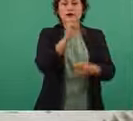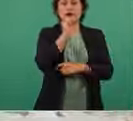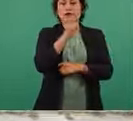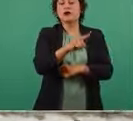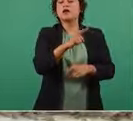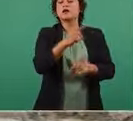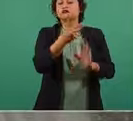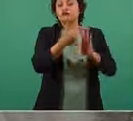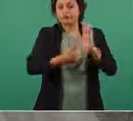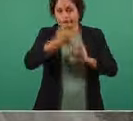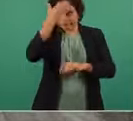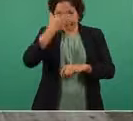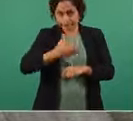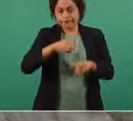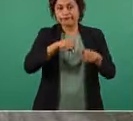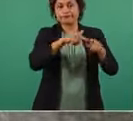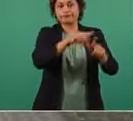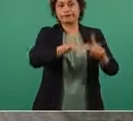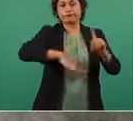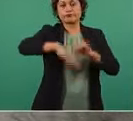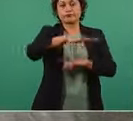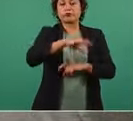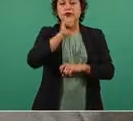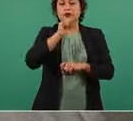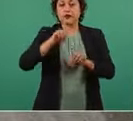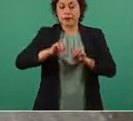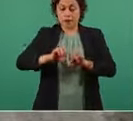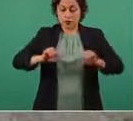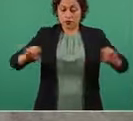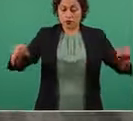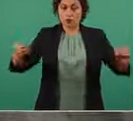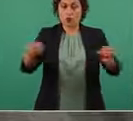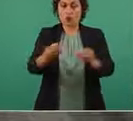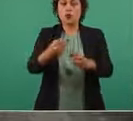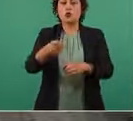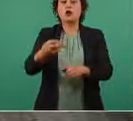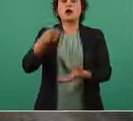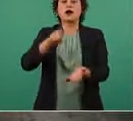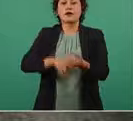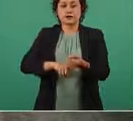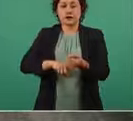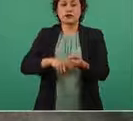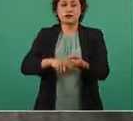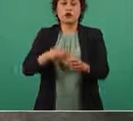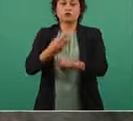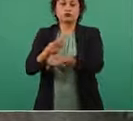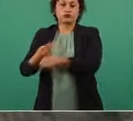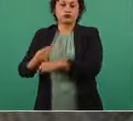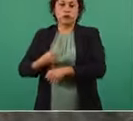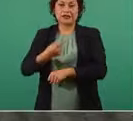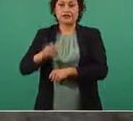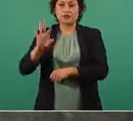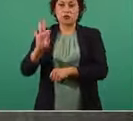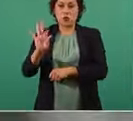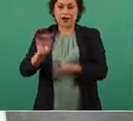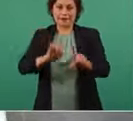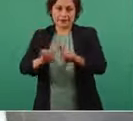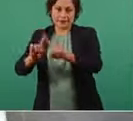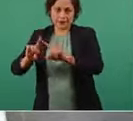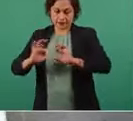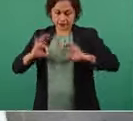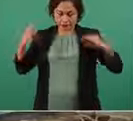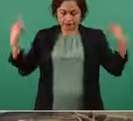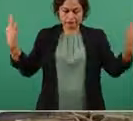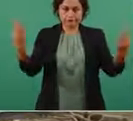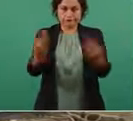los cruces de paso. Y con respecto al acueducto, existe un avance de tubería instalada de 140 metros en el predio de la refinería. Hasta